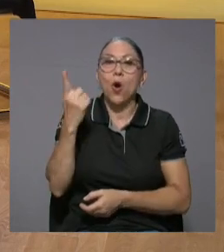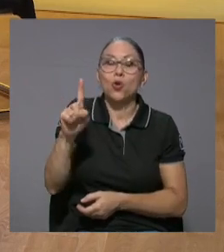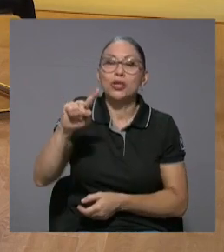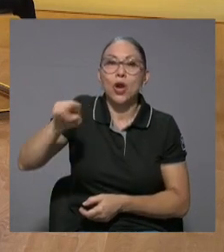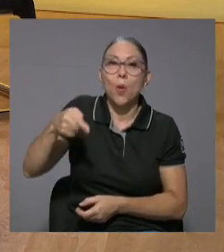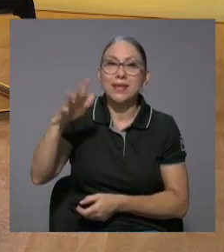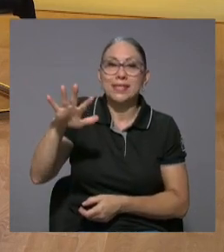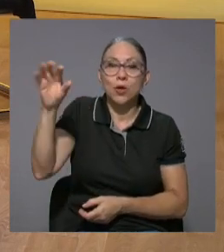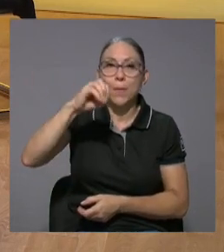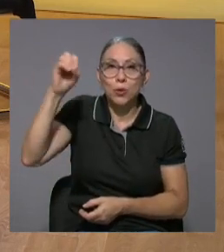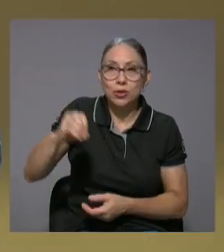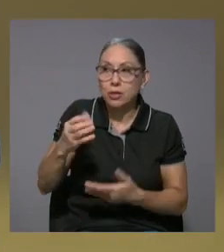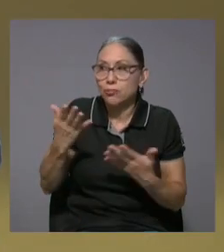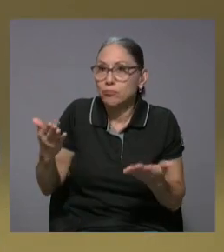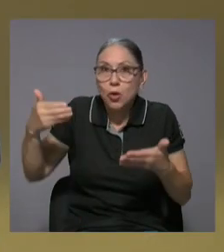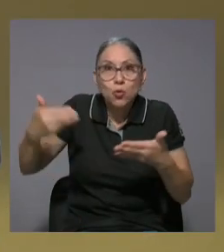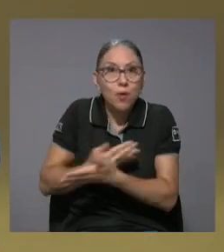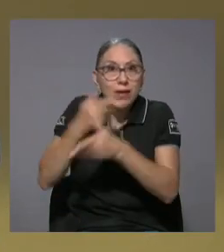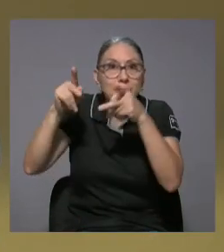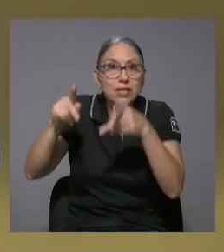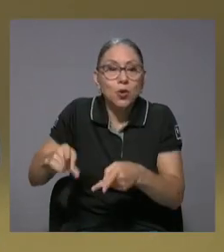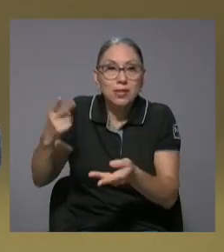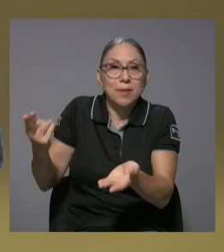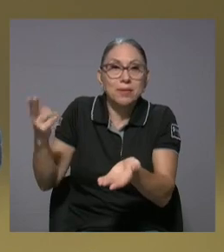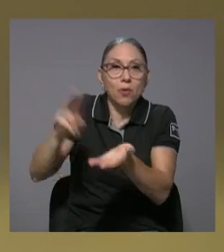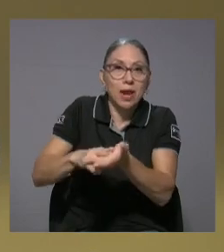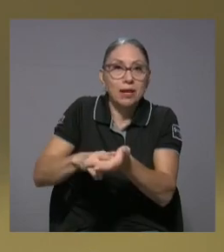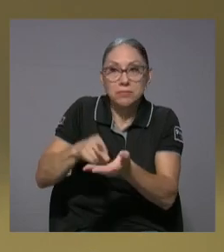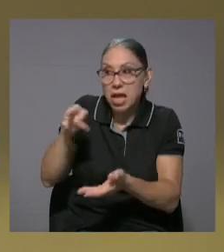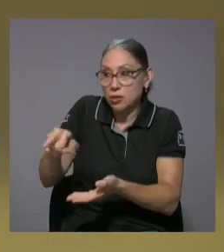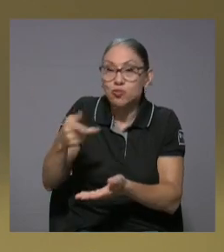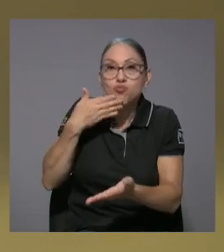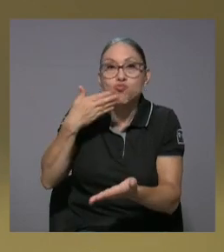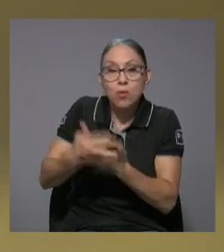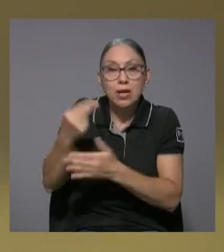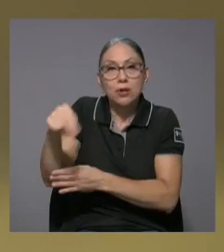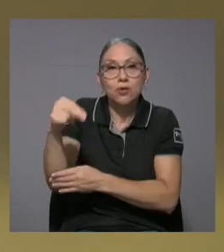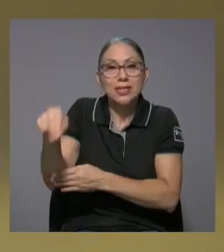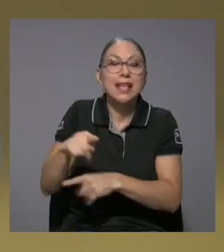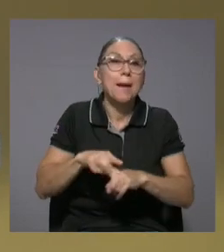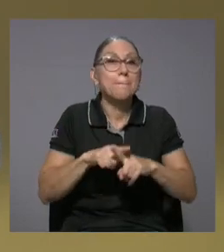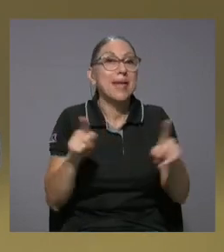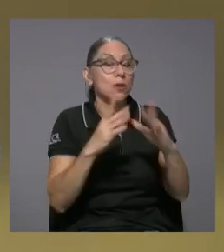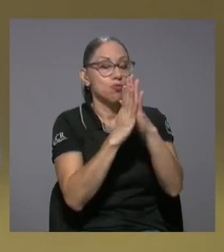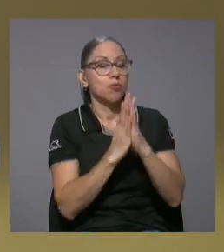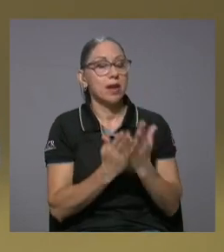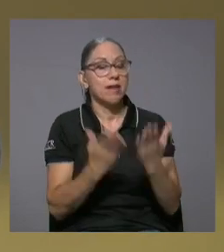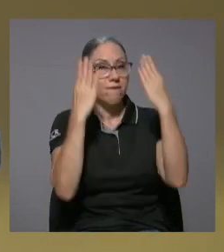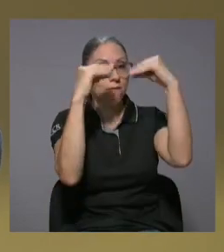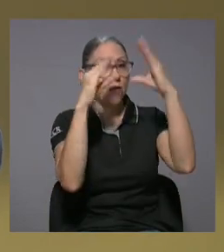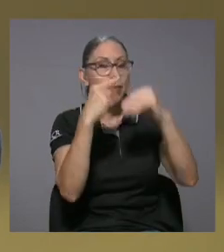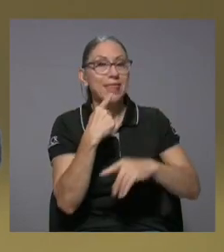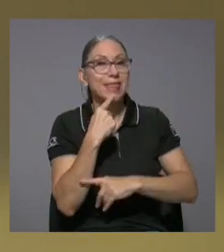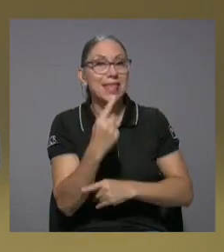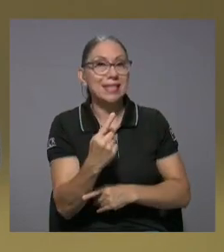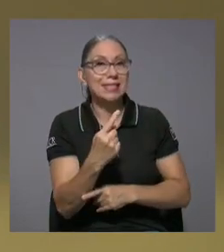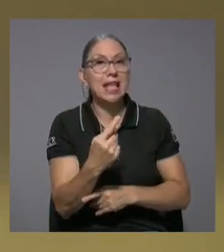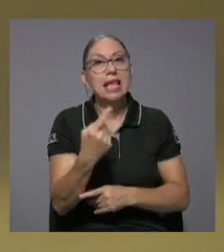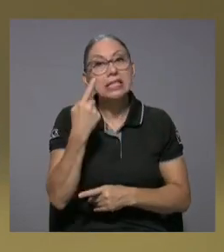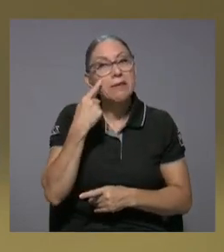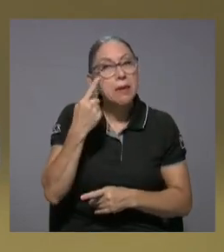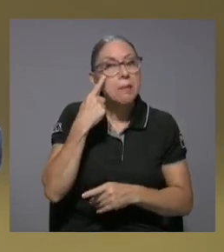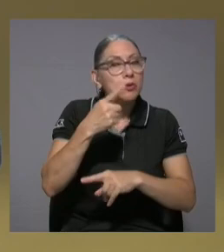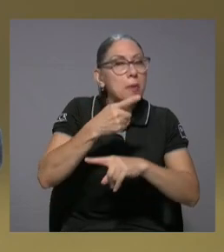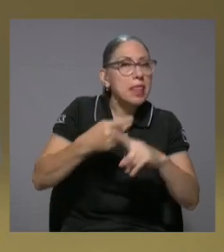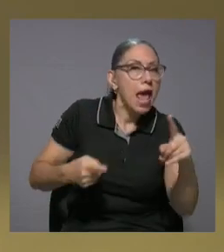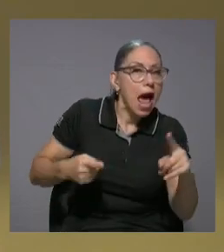Entonces hay cosas interesantes, buenas que reportar que han sucedido. Sin embargo, el informe lo que plantea es que de cara a un horizonte mediano y largo